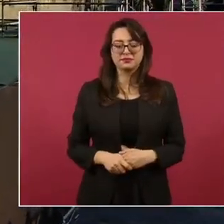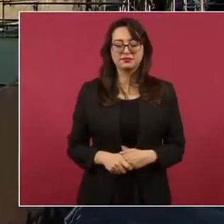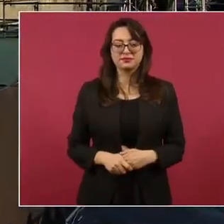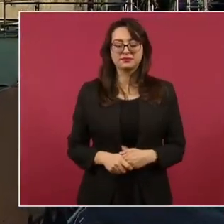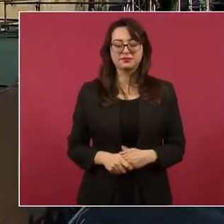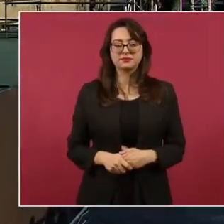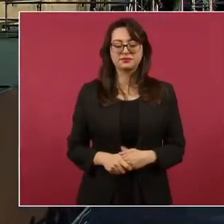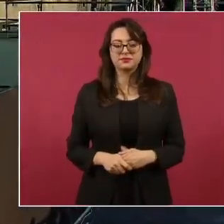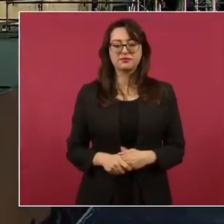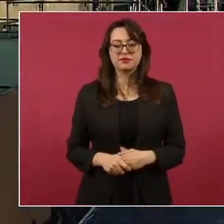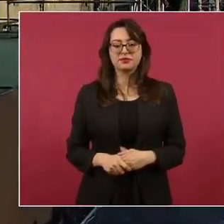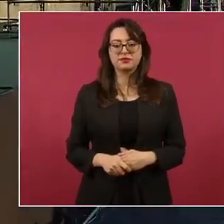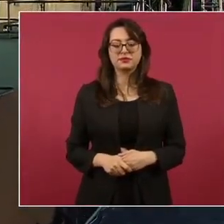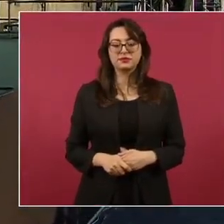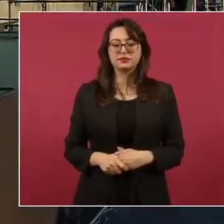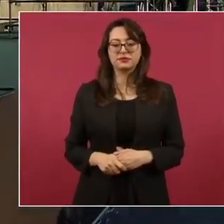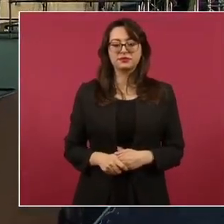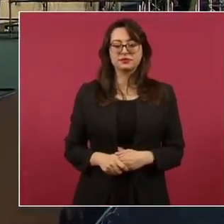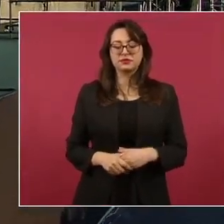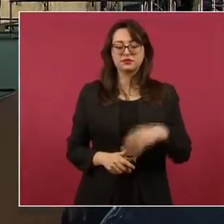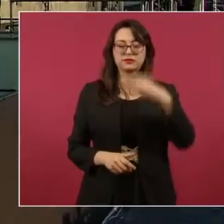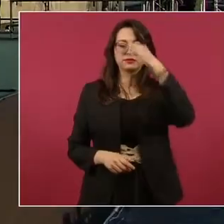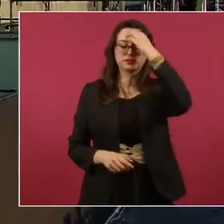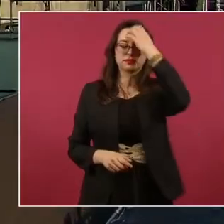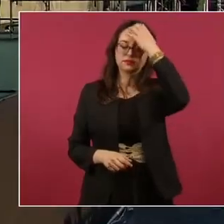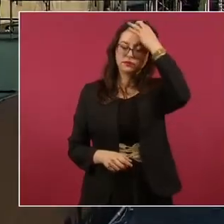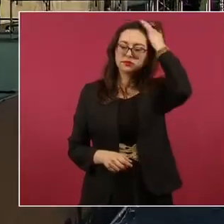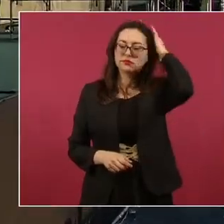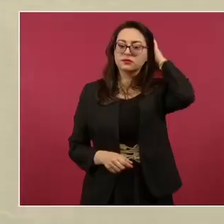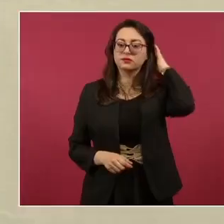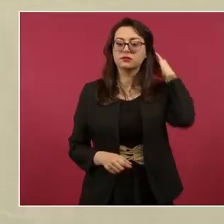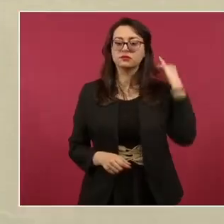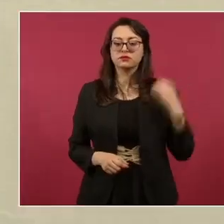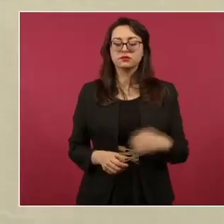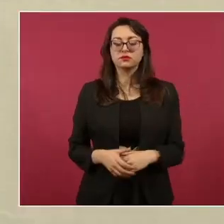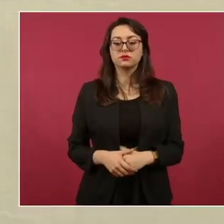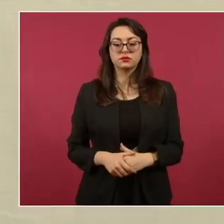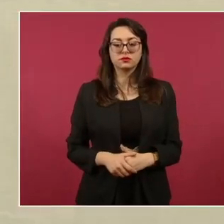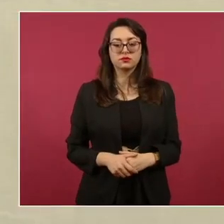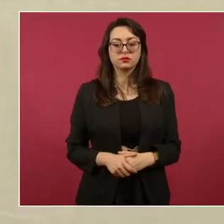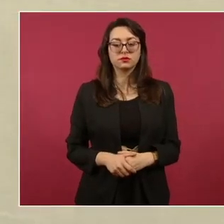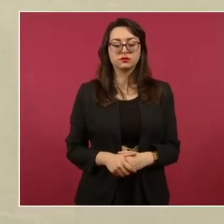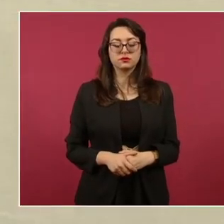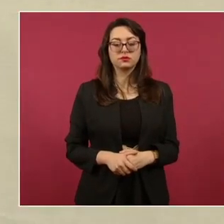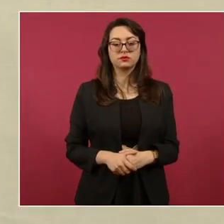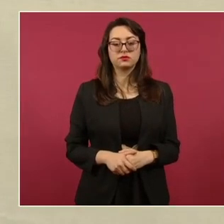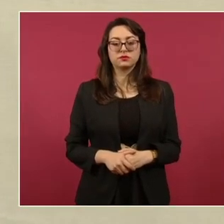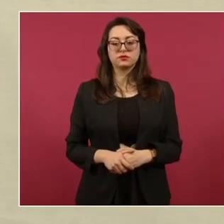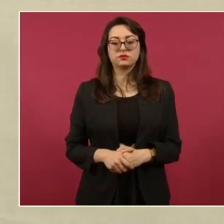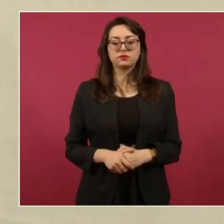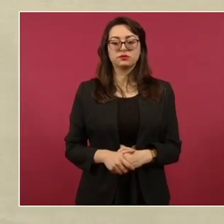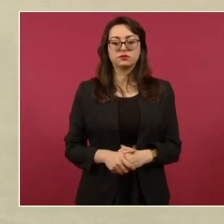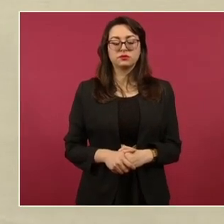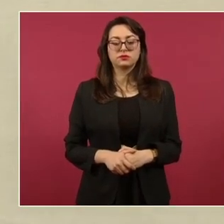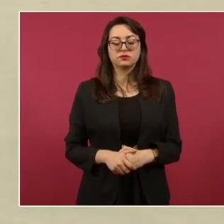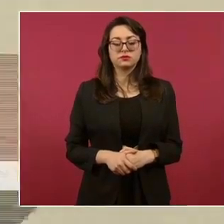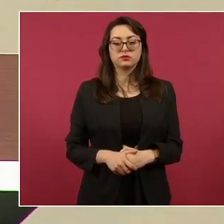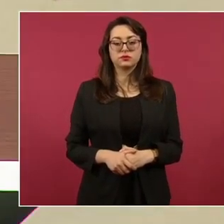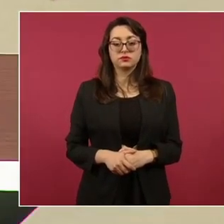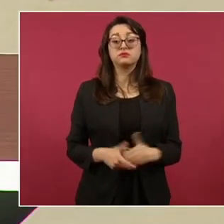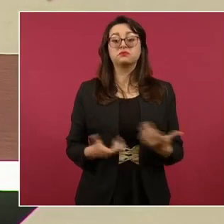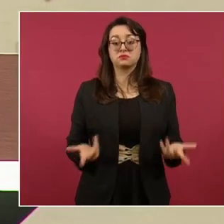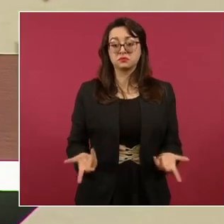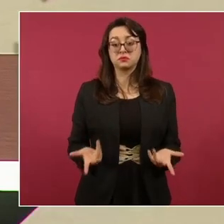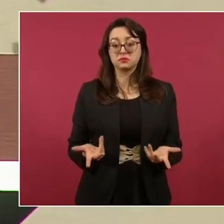Y al mismo tiempo, sin aumentar en términos reales